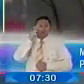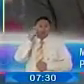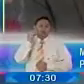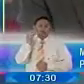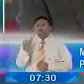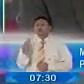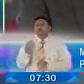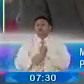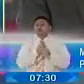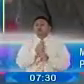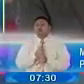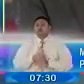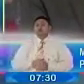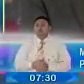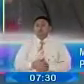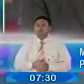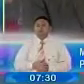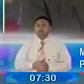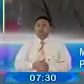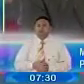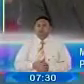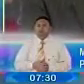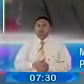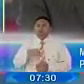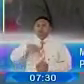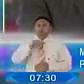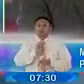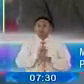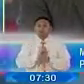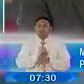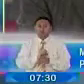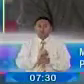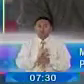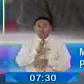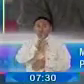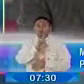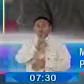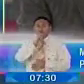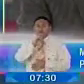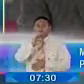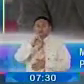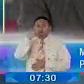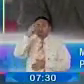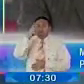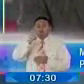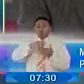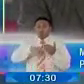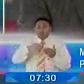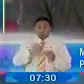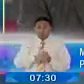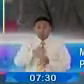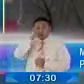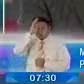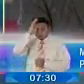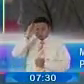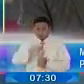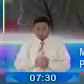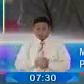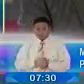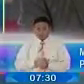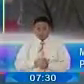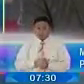las obras de este tipo? Bueno, dentro del país tiene casi 800 millones de dólares contratados en obras hospitalarias, como